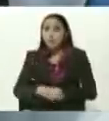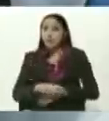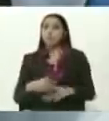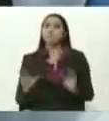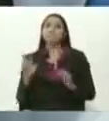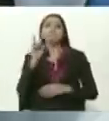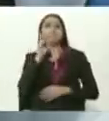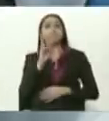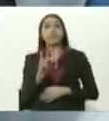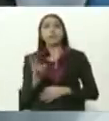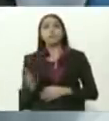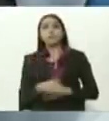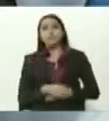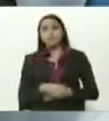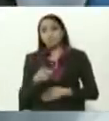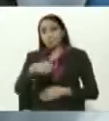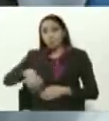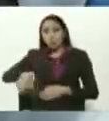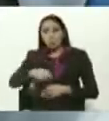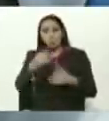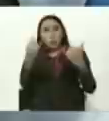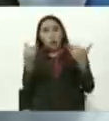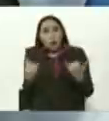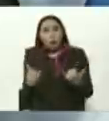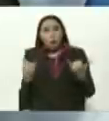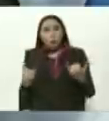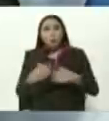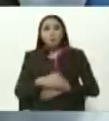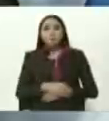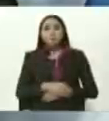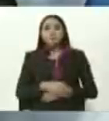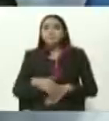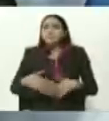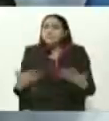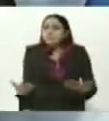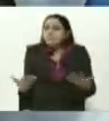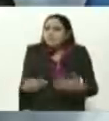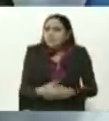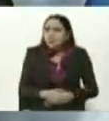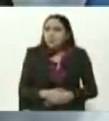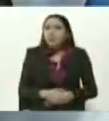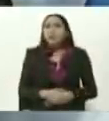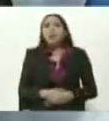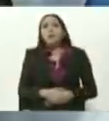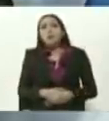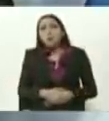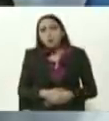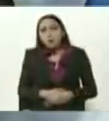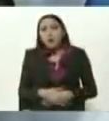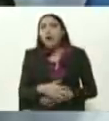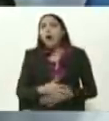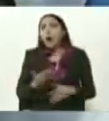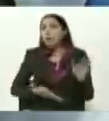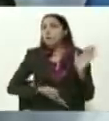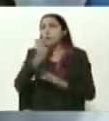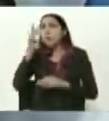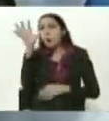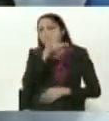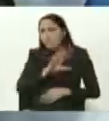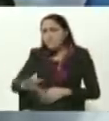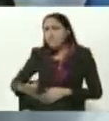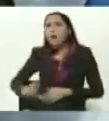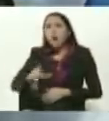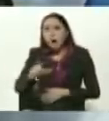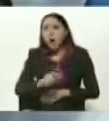ustedes. Estos ciudadanos en la actualidad se encuentran prófugos fuera del país, por lo cual les hemos solicitado